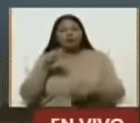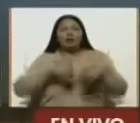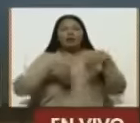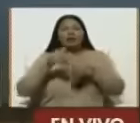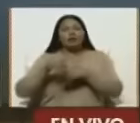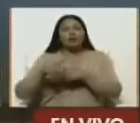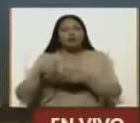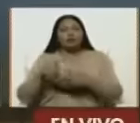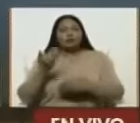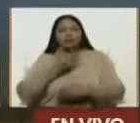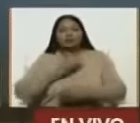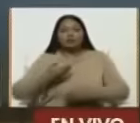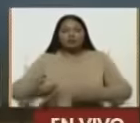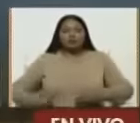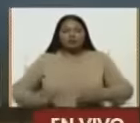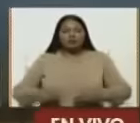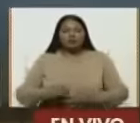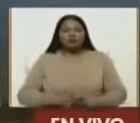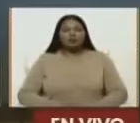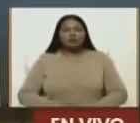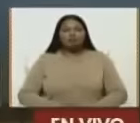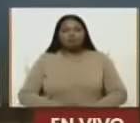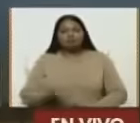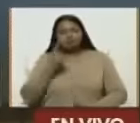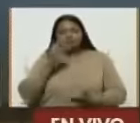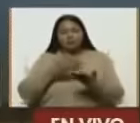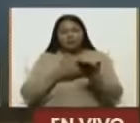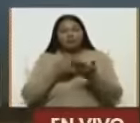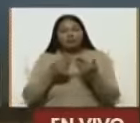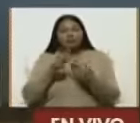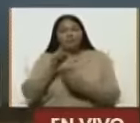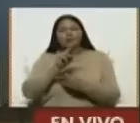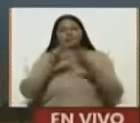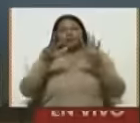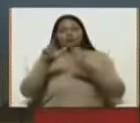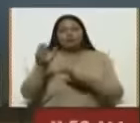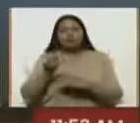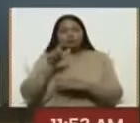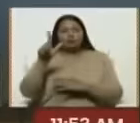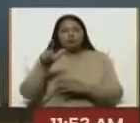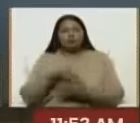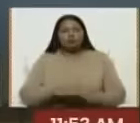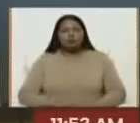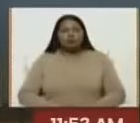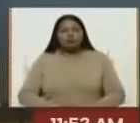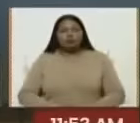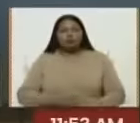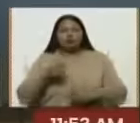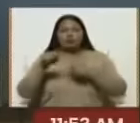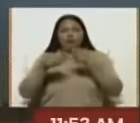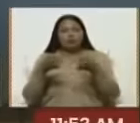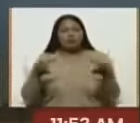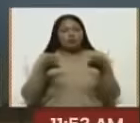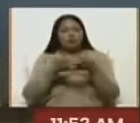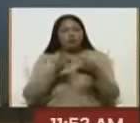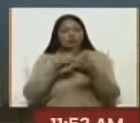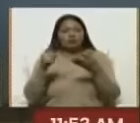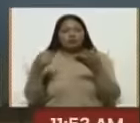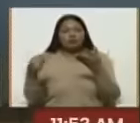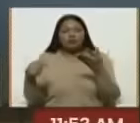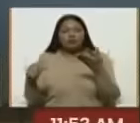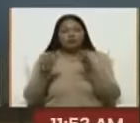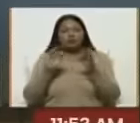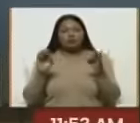elecciones presidenciales previstas para este 28 de julio. Tras reunir suficientes elementos